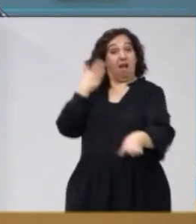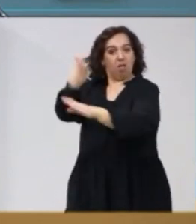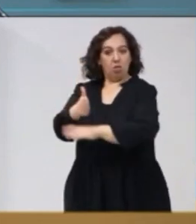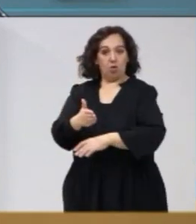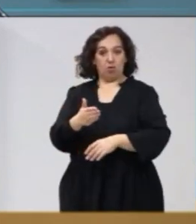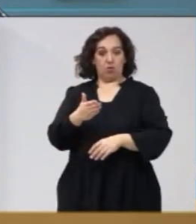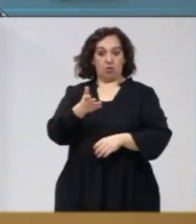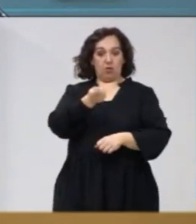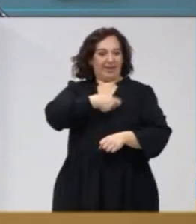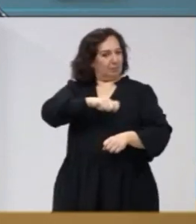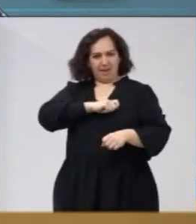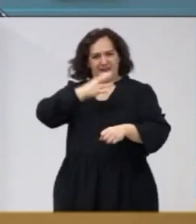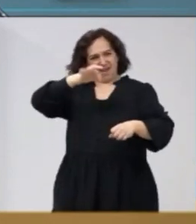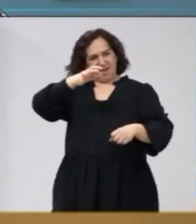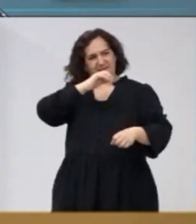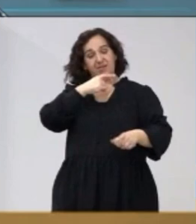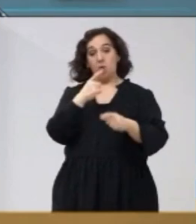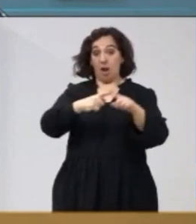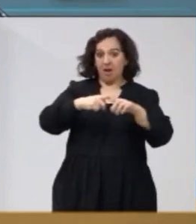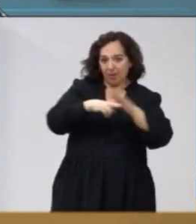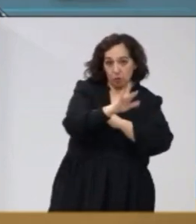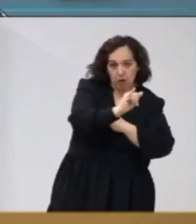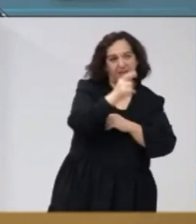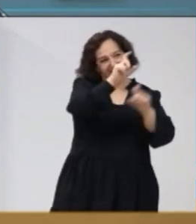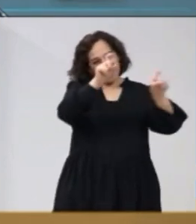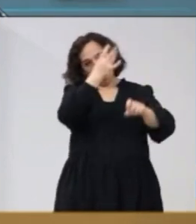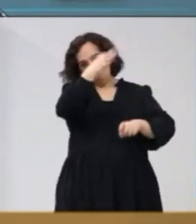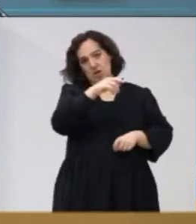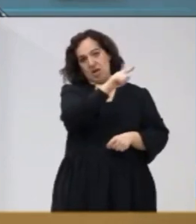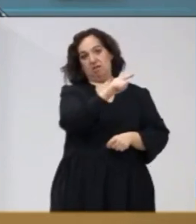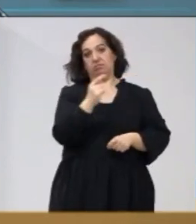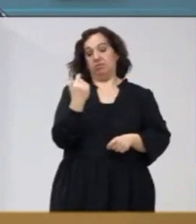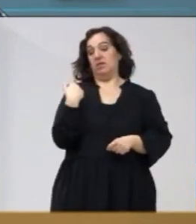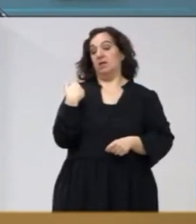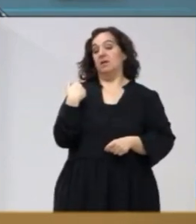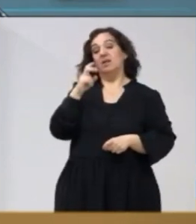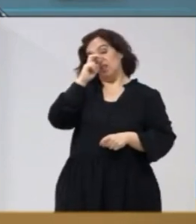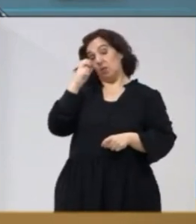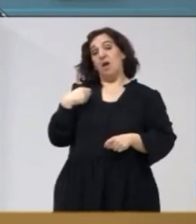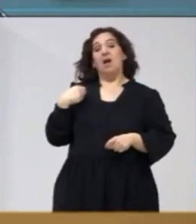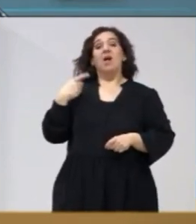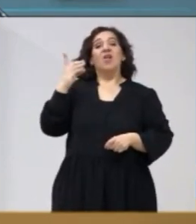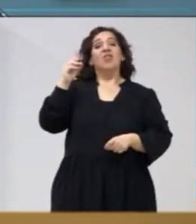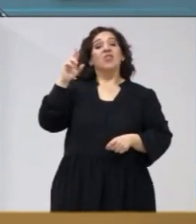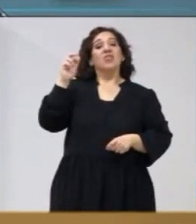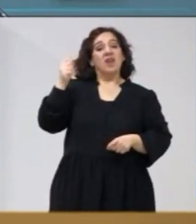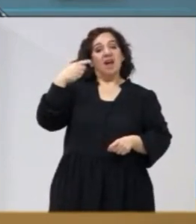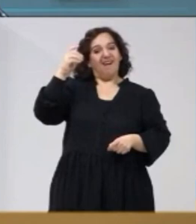toda España. La única que tiene medios es esa. Era antigua Dragados y ahora es una multinacional